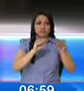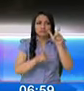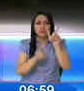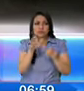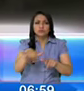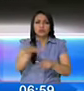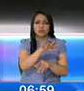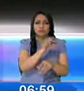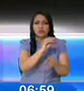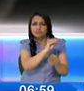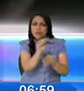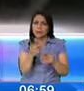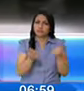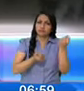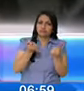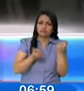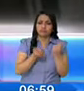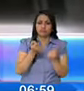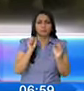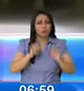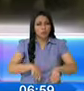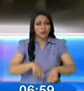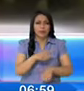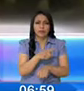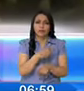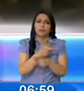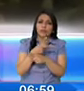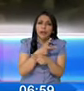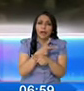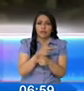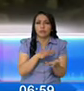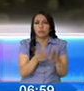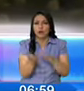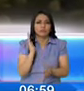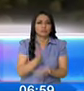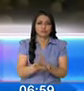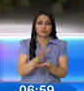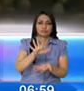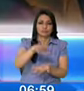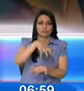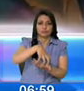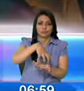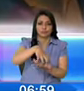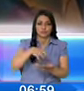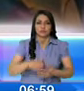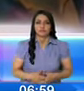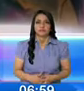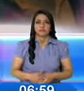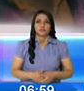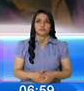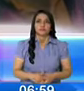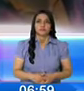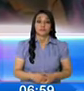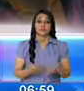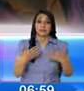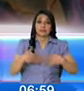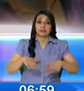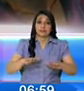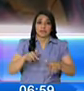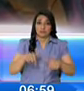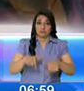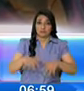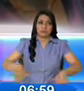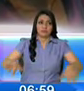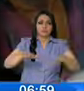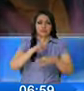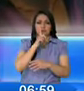conductores y reducir el índice de fallecidos en accidentes de tránsito en la provincia. Nosotros tenemos un aumento de accidentes de